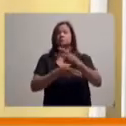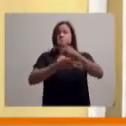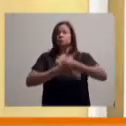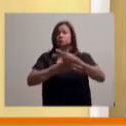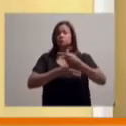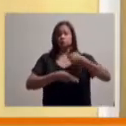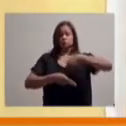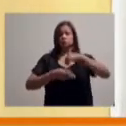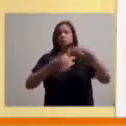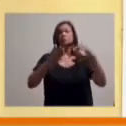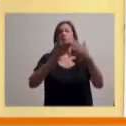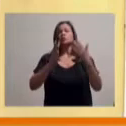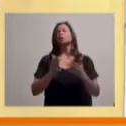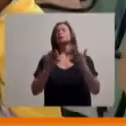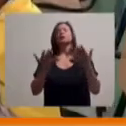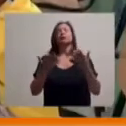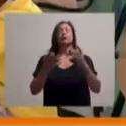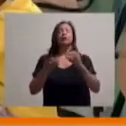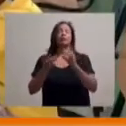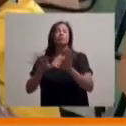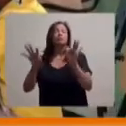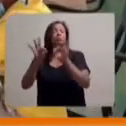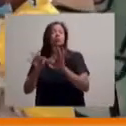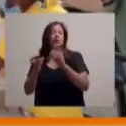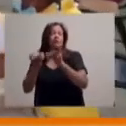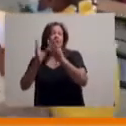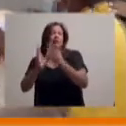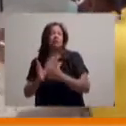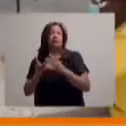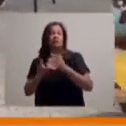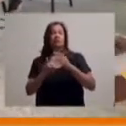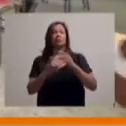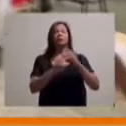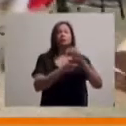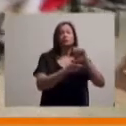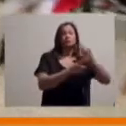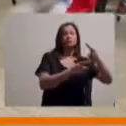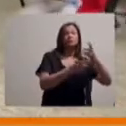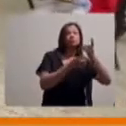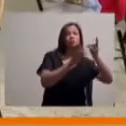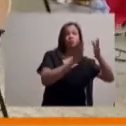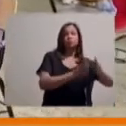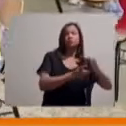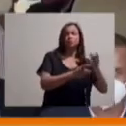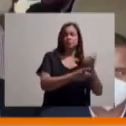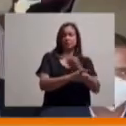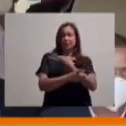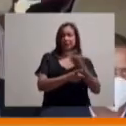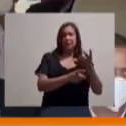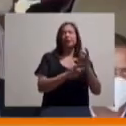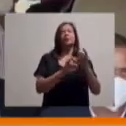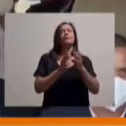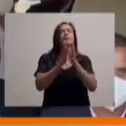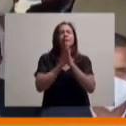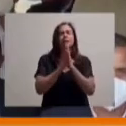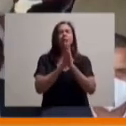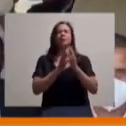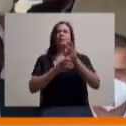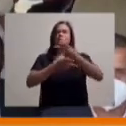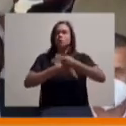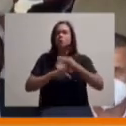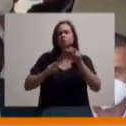nosotros el brote que se dio con los docentes. Están hablando de un protocolo que ellos saben que no existe, porque ni ellos lo cumplen.